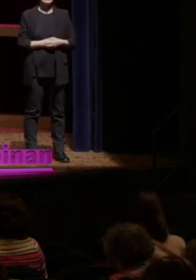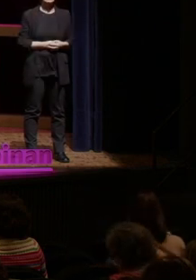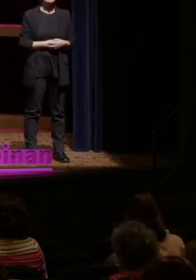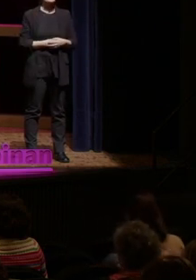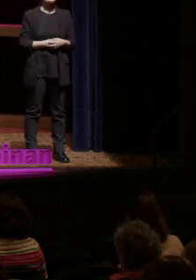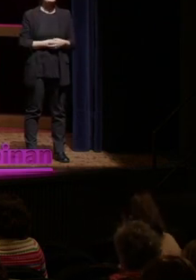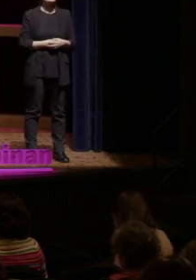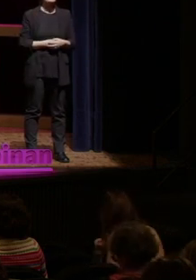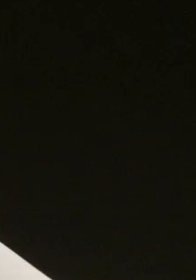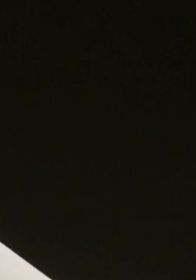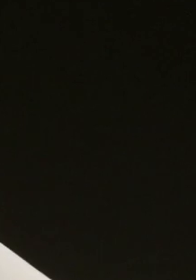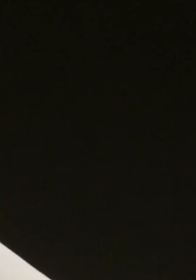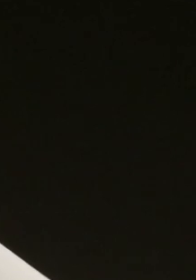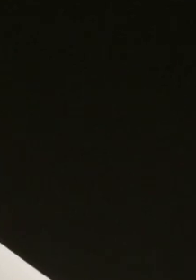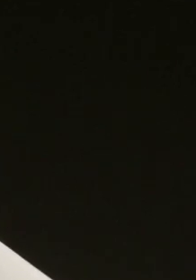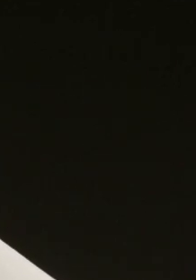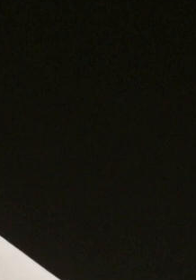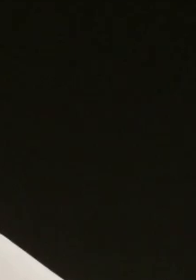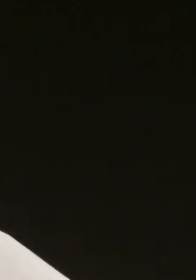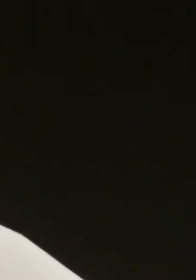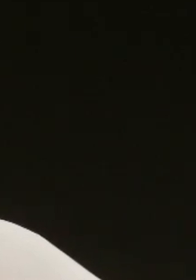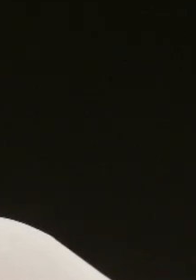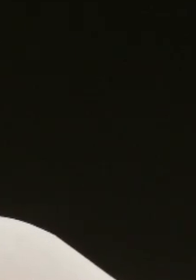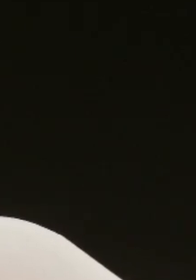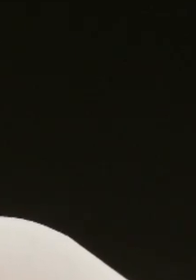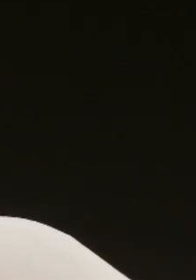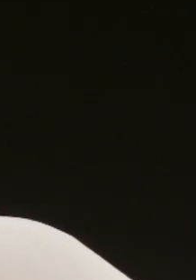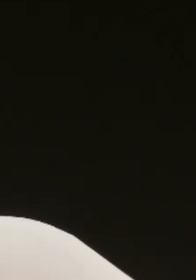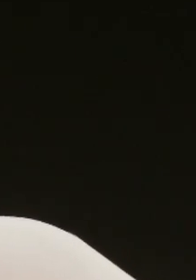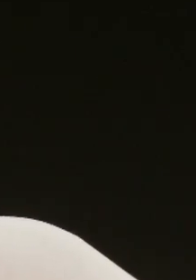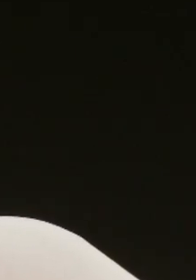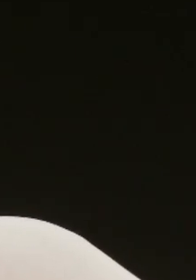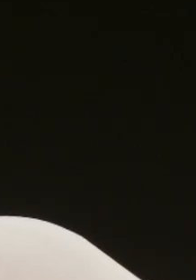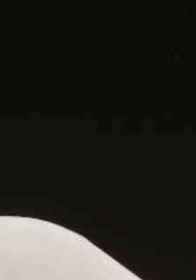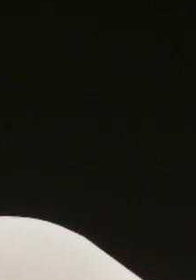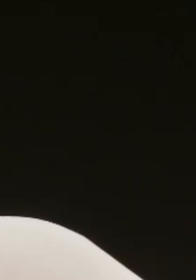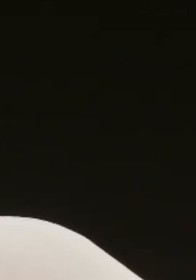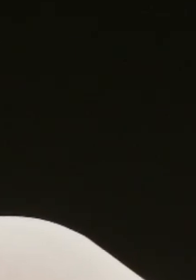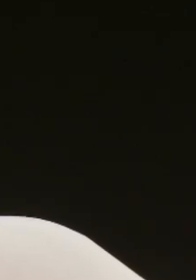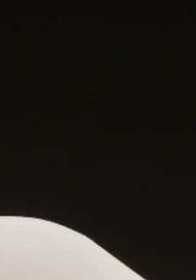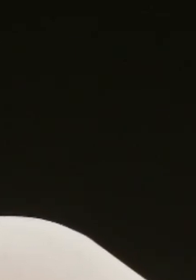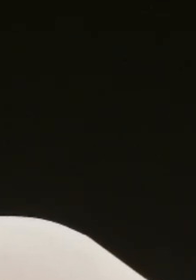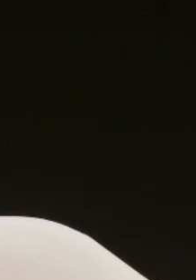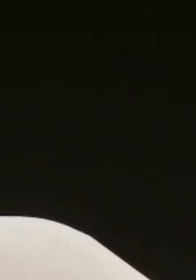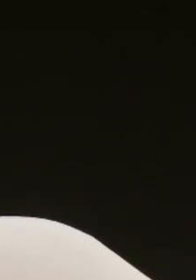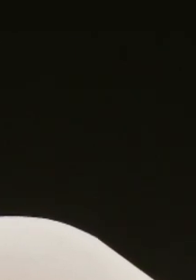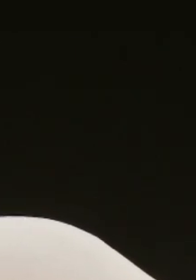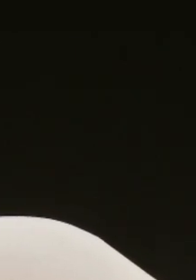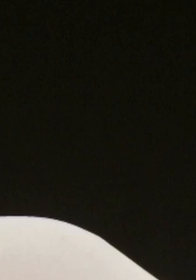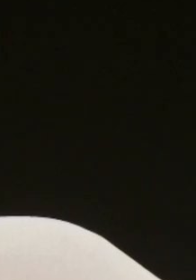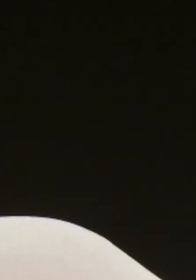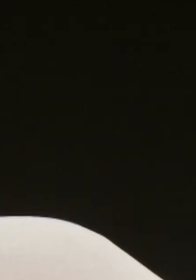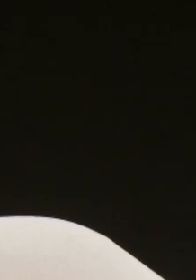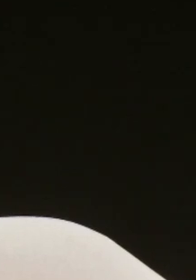forma bueno primero aparte de las grasas a Diana por llamarme tengo que decir que